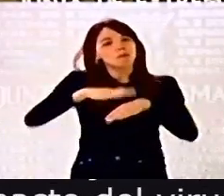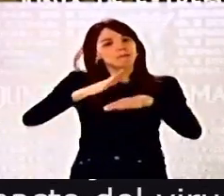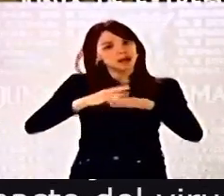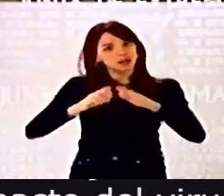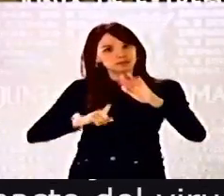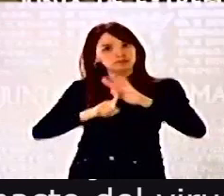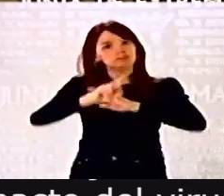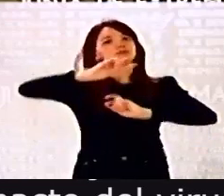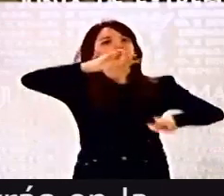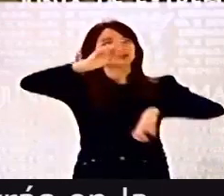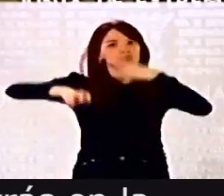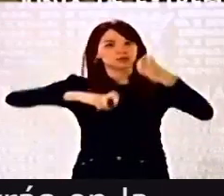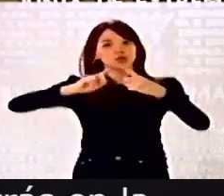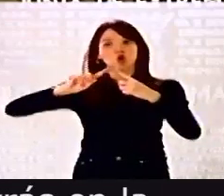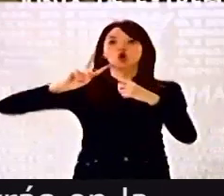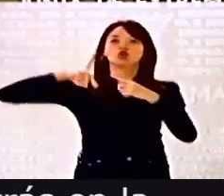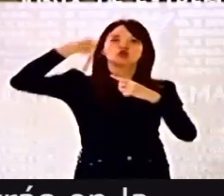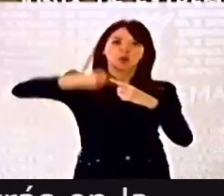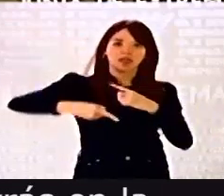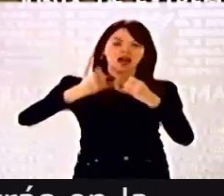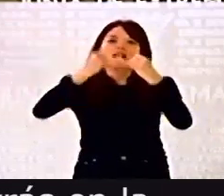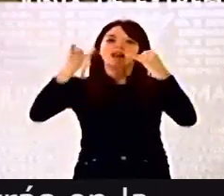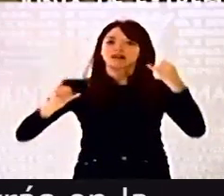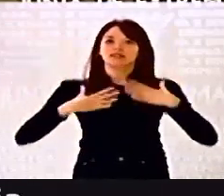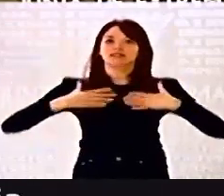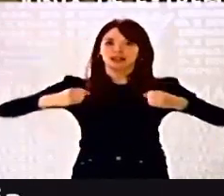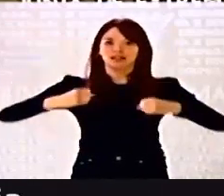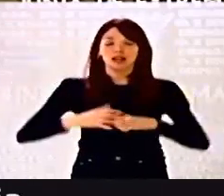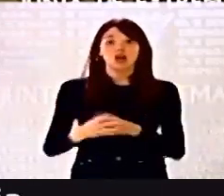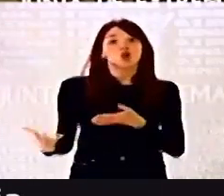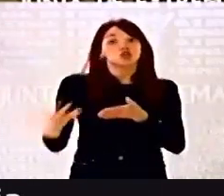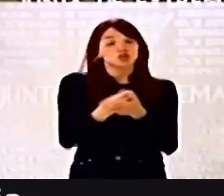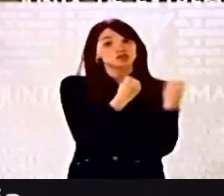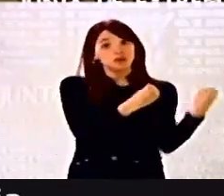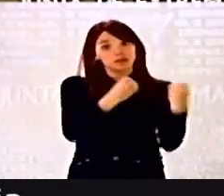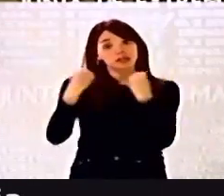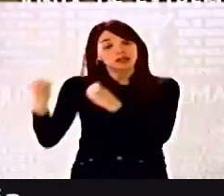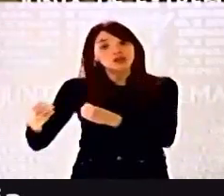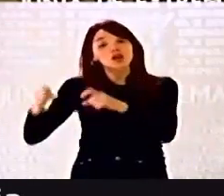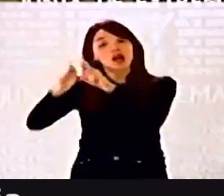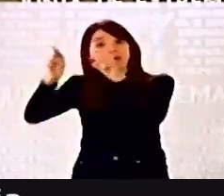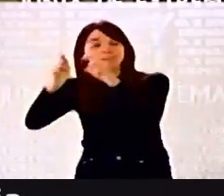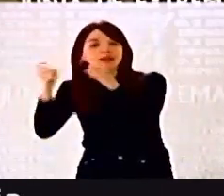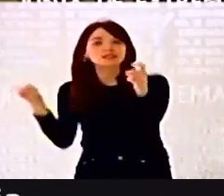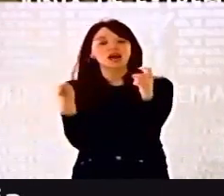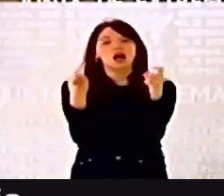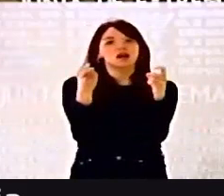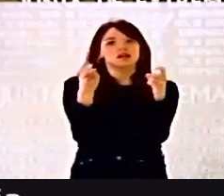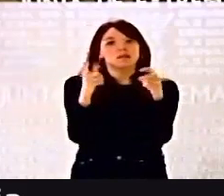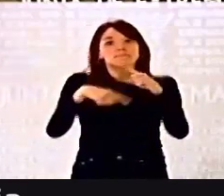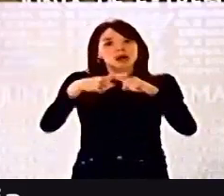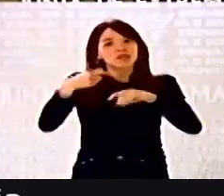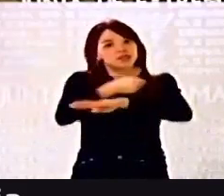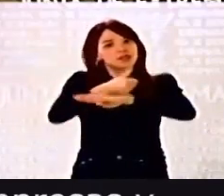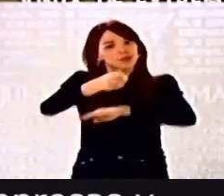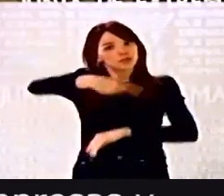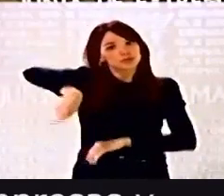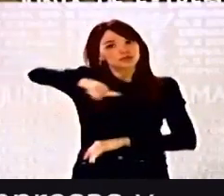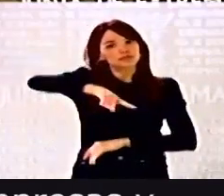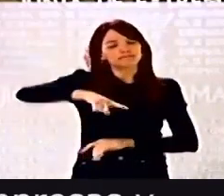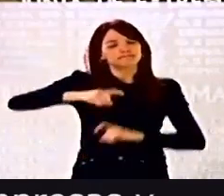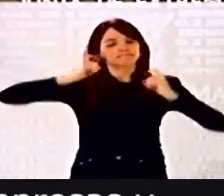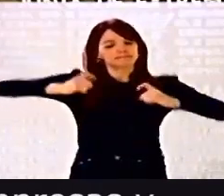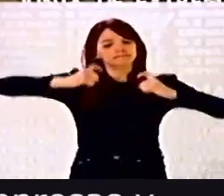crisis sanitaria. Entre todos, administraciones, agentes sociales, empresas y ciudadanía, conseguiremos que el